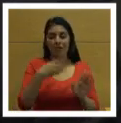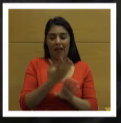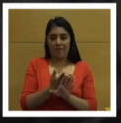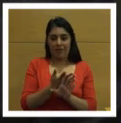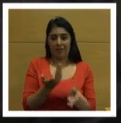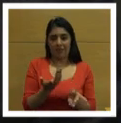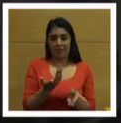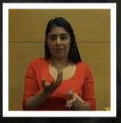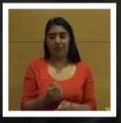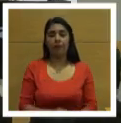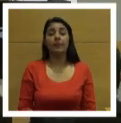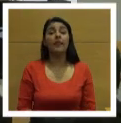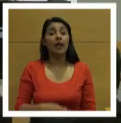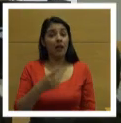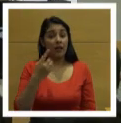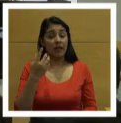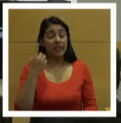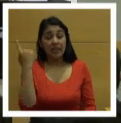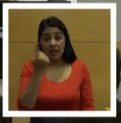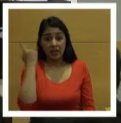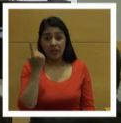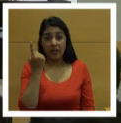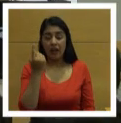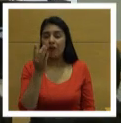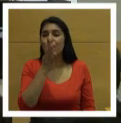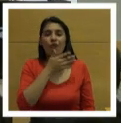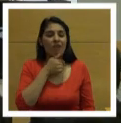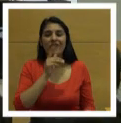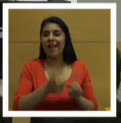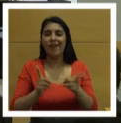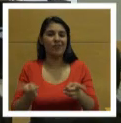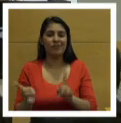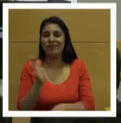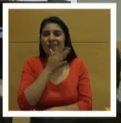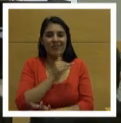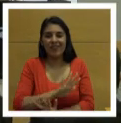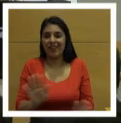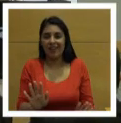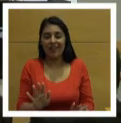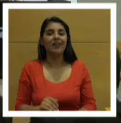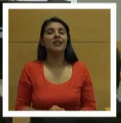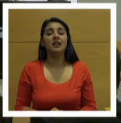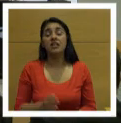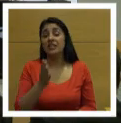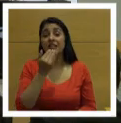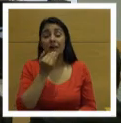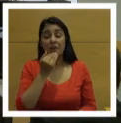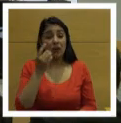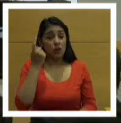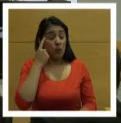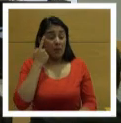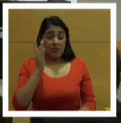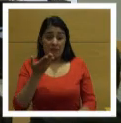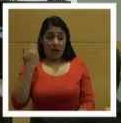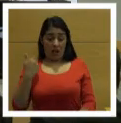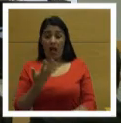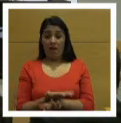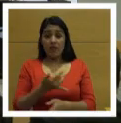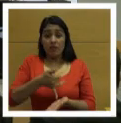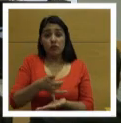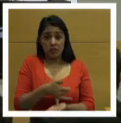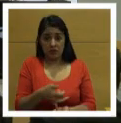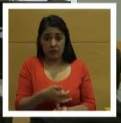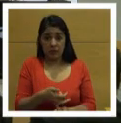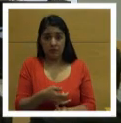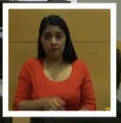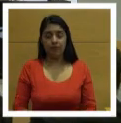personas y, en general, sin coordinación y sin considerar mayormente su vulnerabilidad.